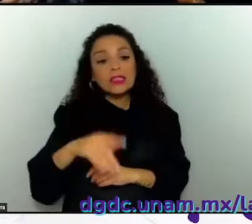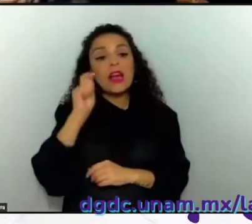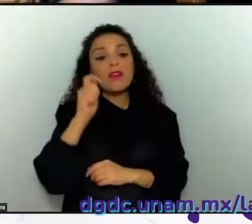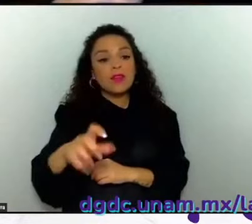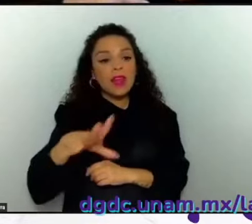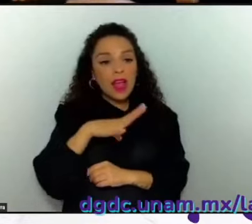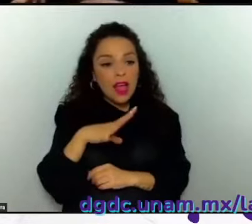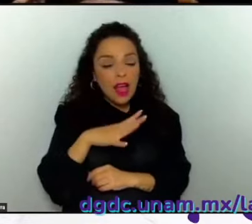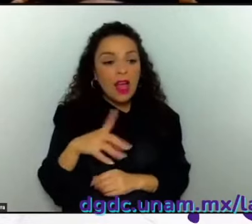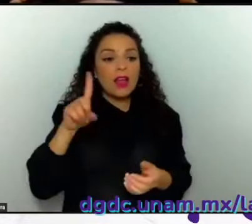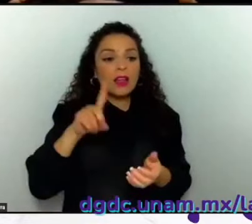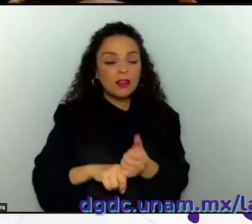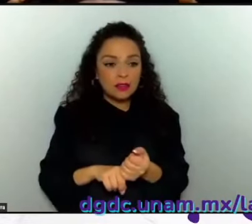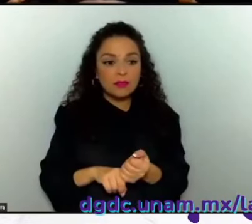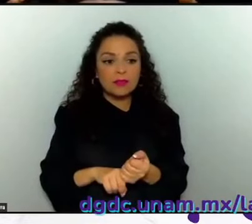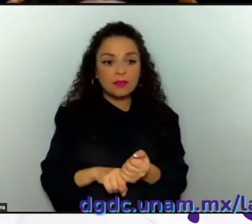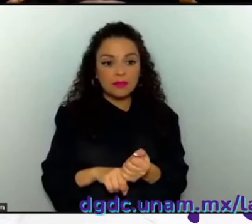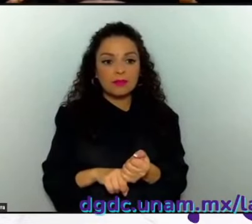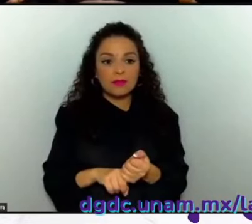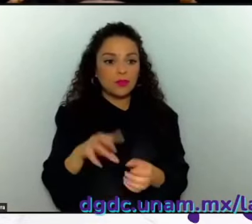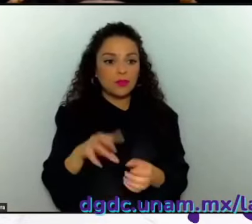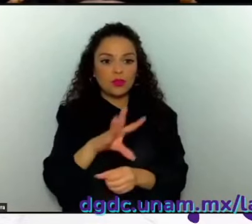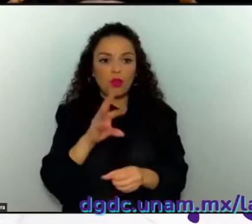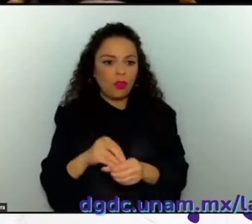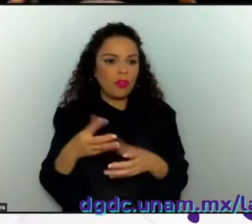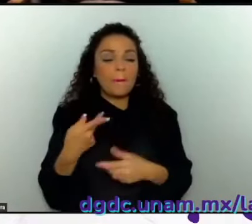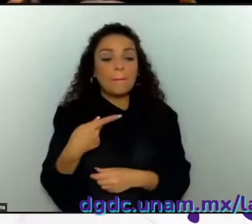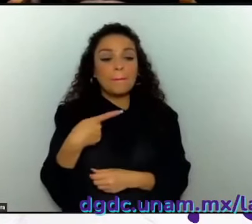aplicación y encontrar las vueltas. Pero a mí lo que